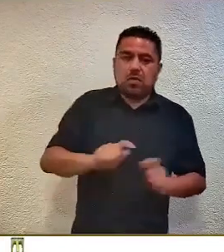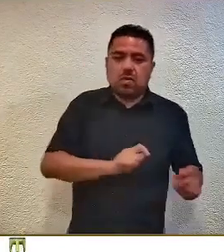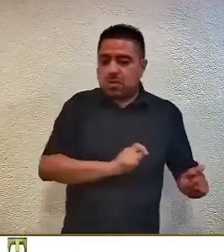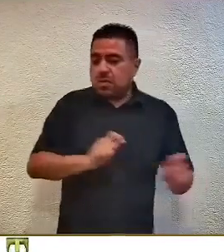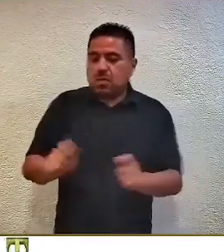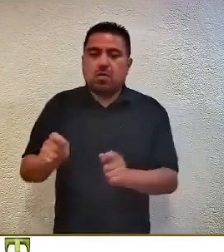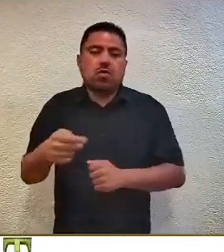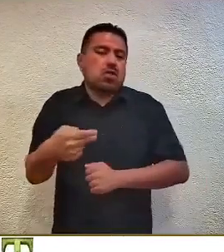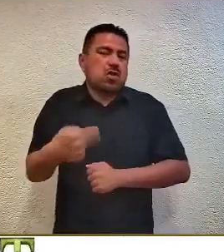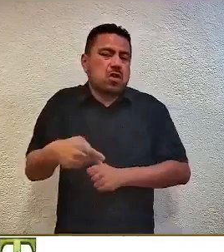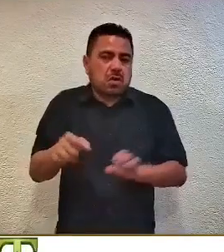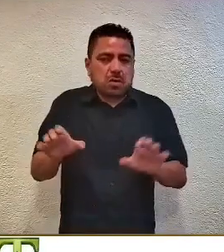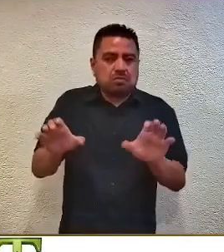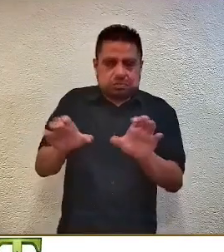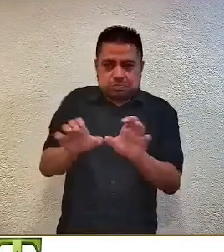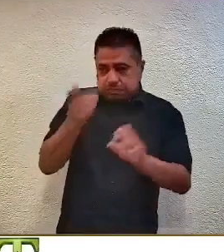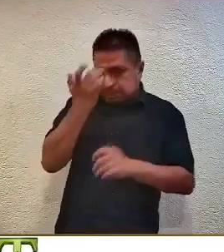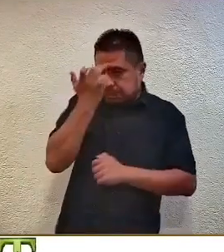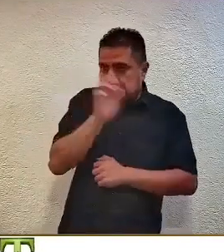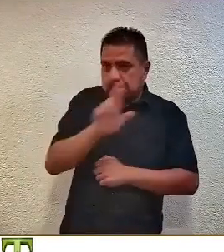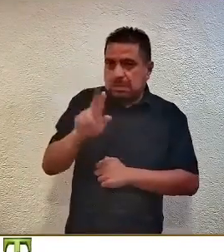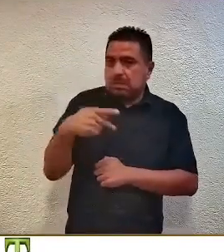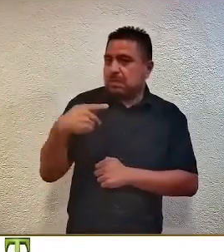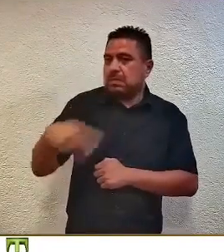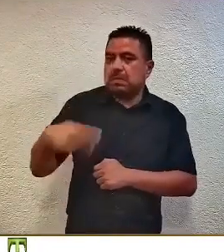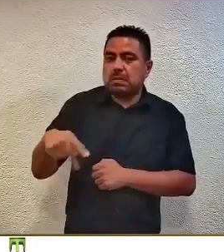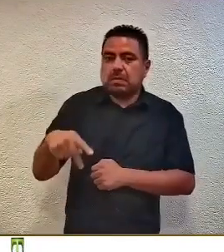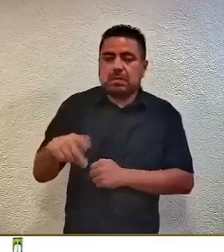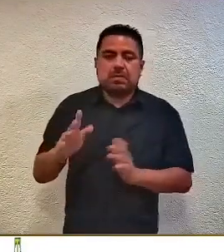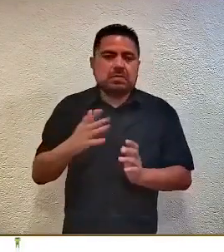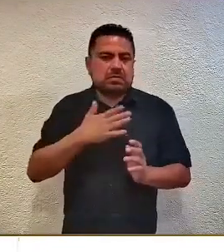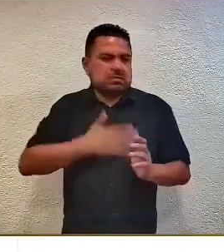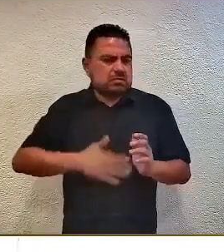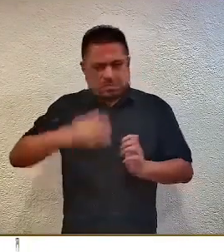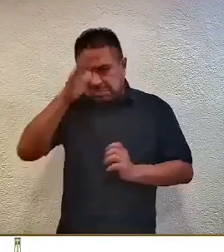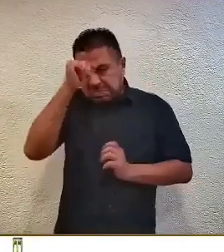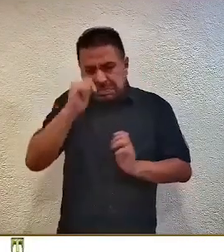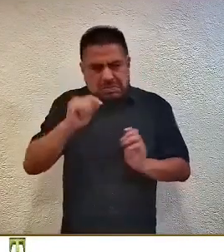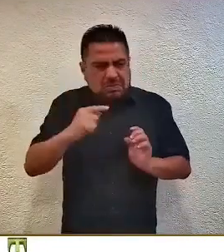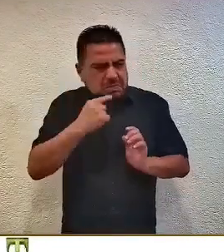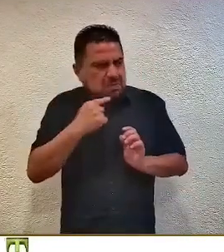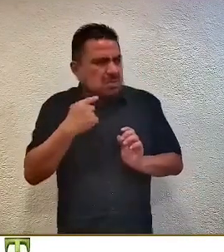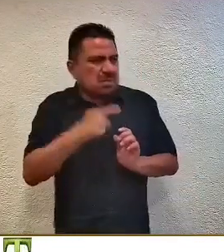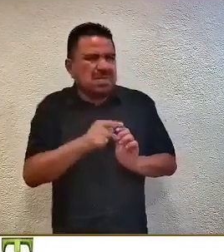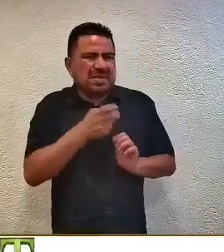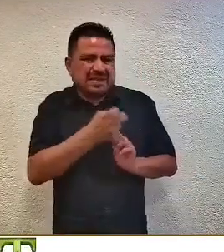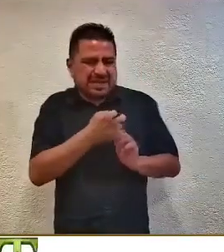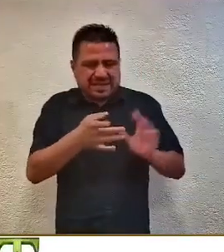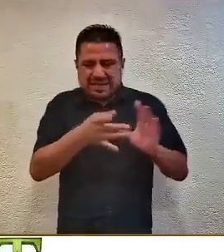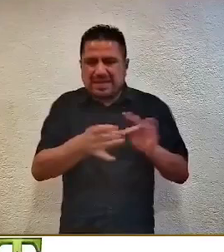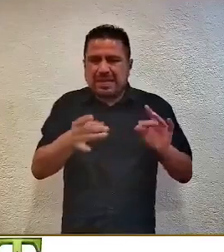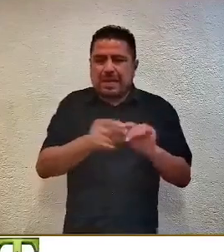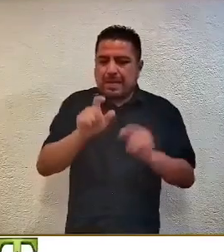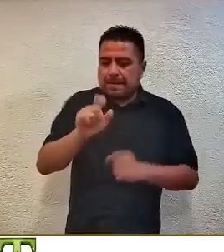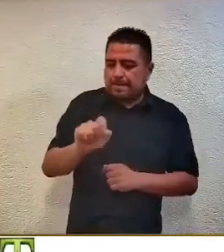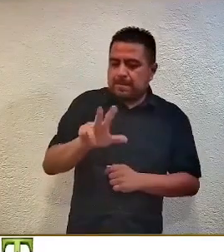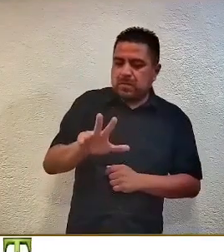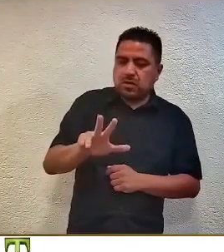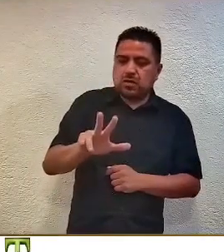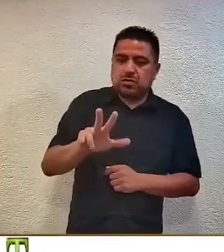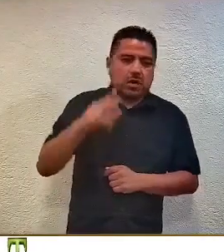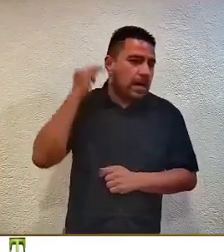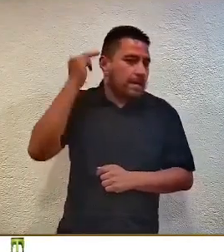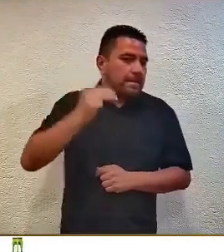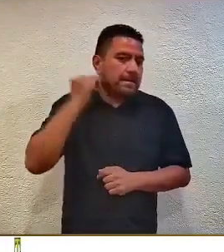de los nombramientos respectivos. Inconforme con la sentencia referida, el 28 de marzo el